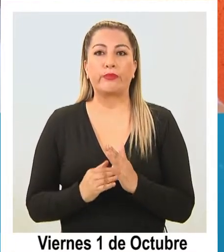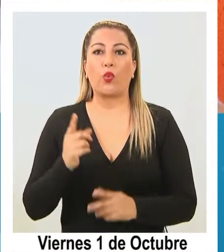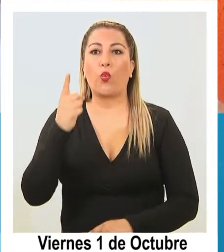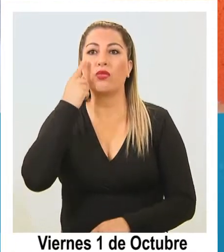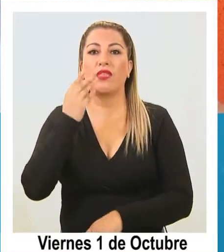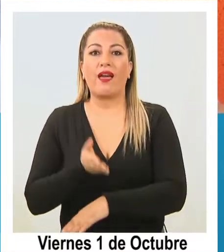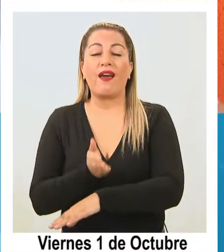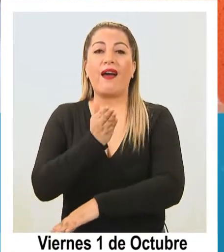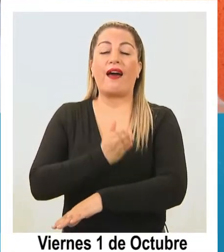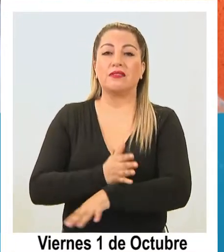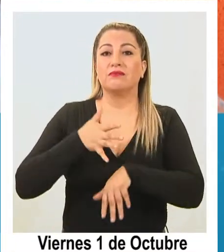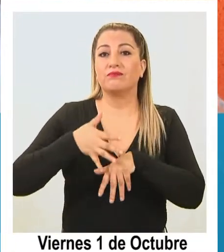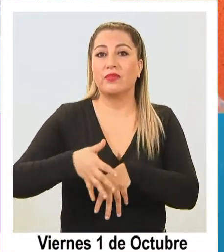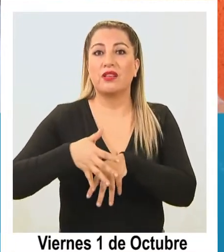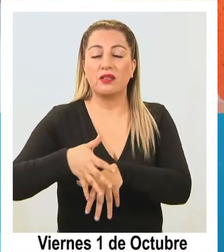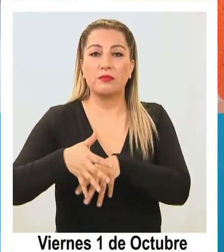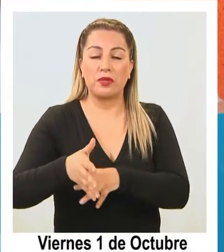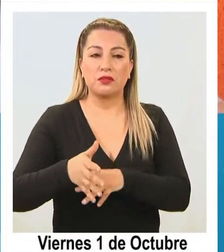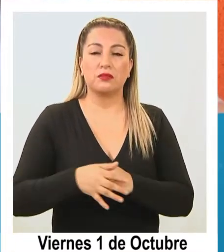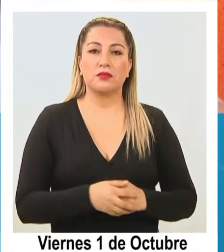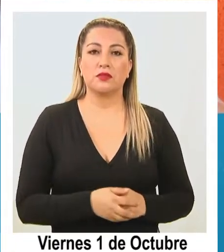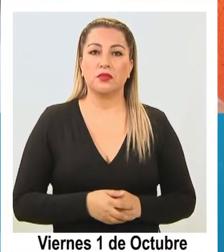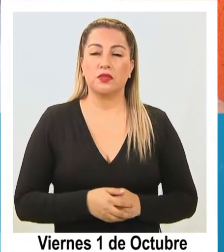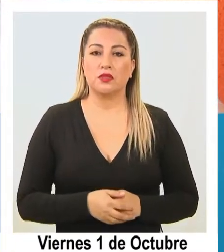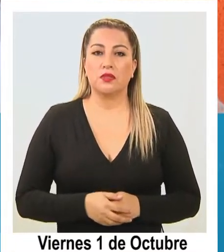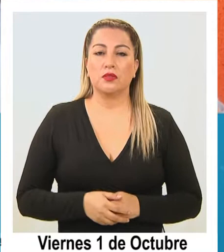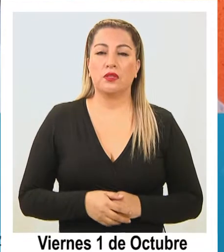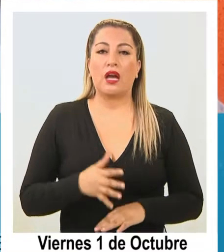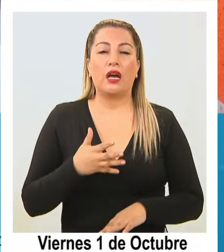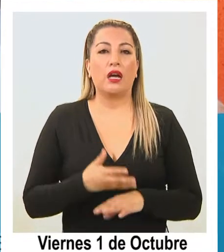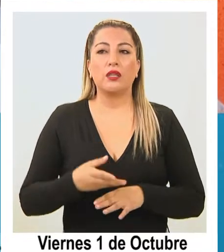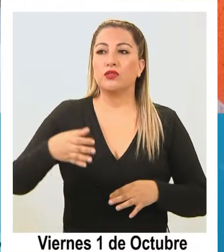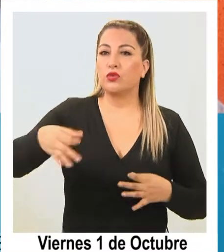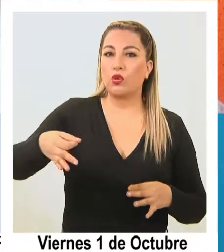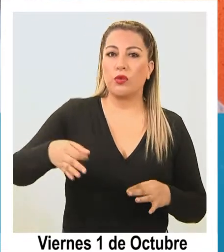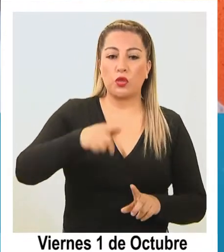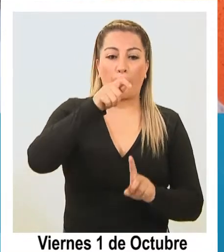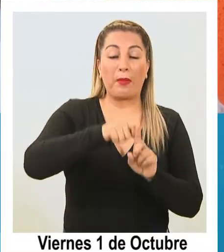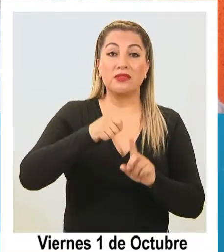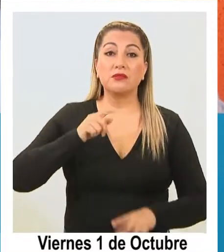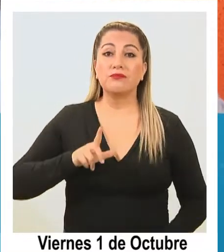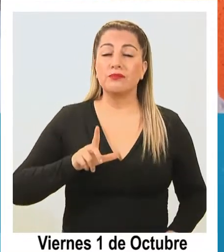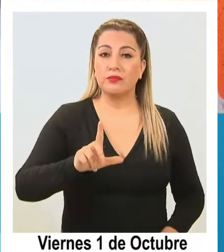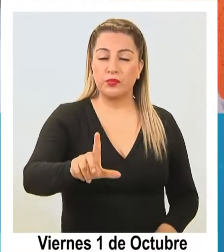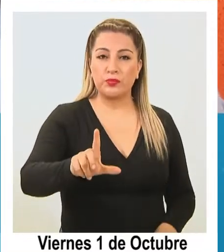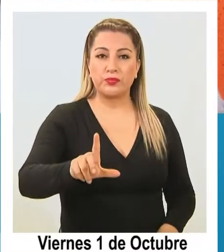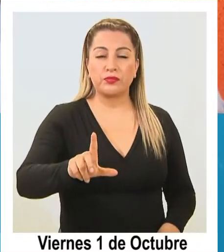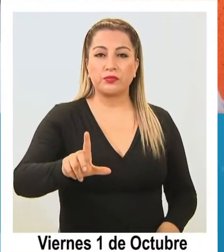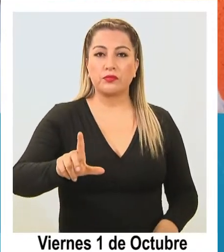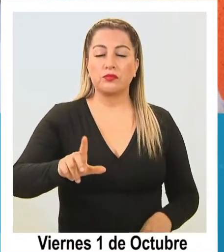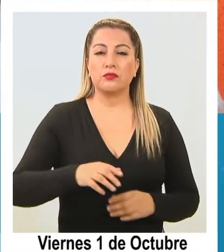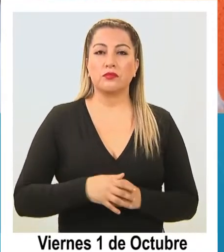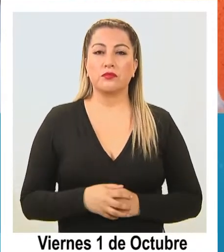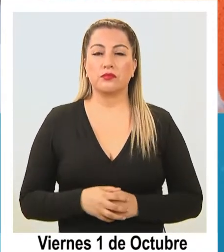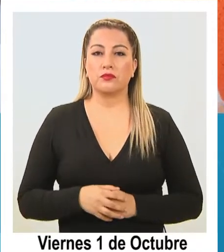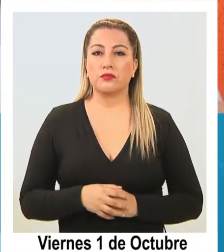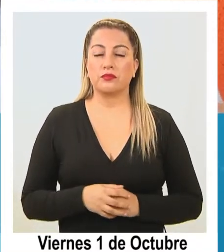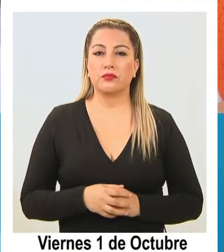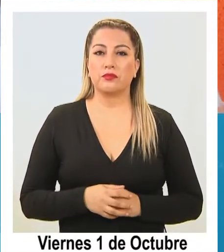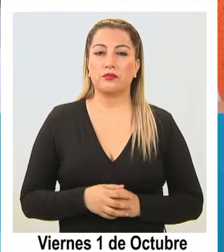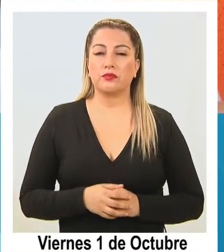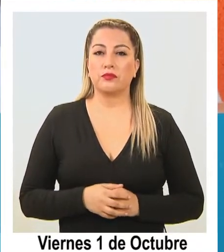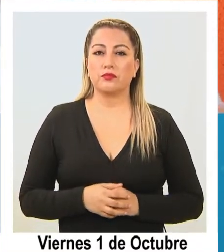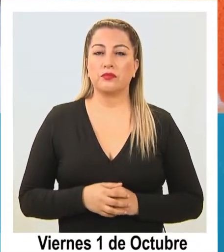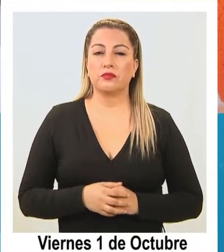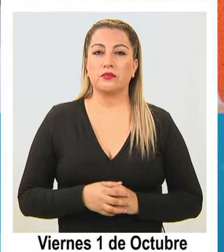marcha anti-inmigración irregular? Sabemos que habían unos documentos desde julio, por lo menos, de que donde